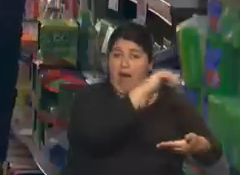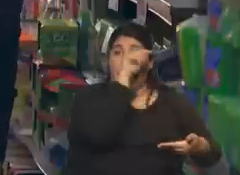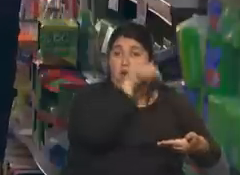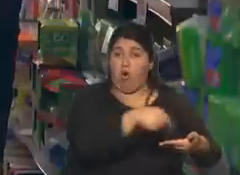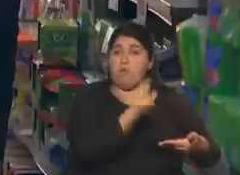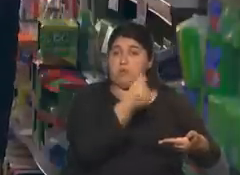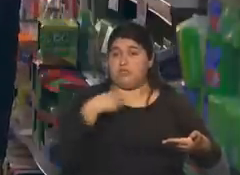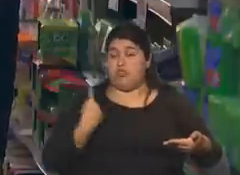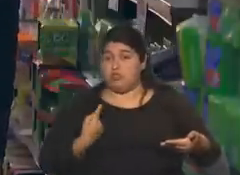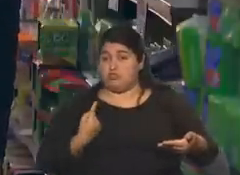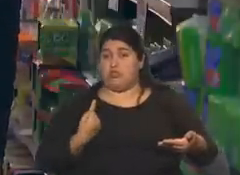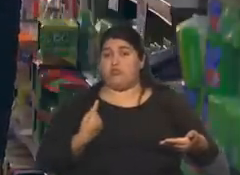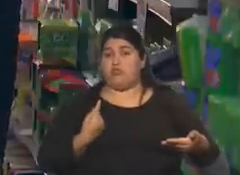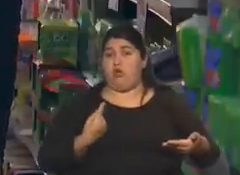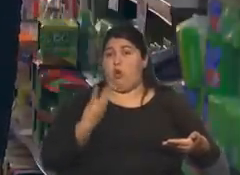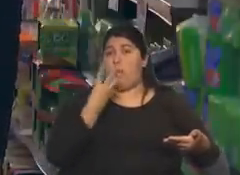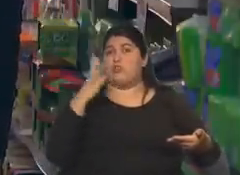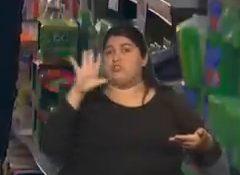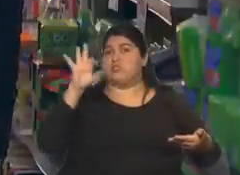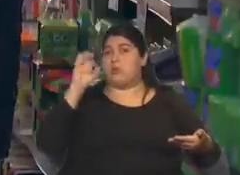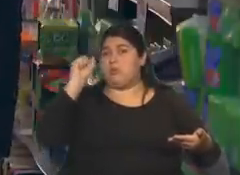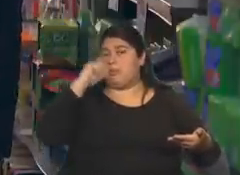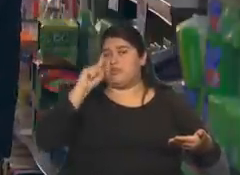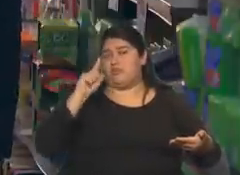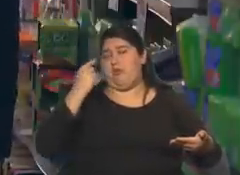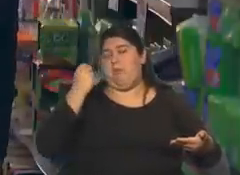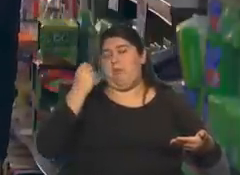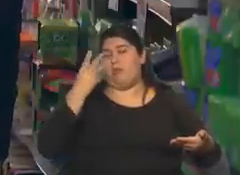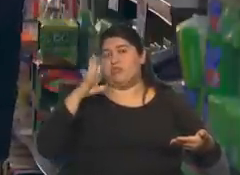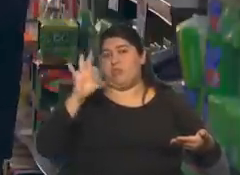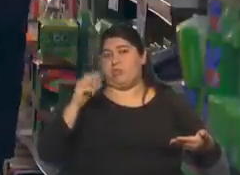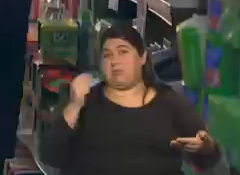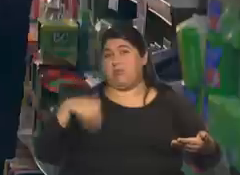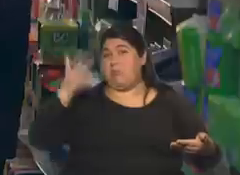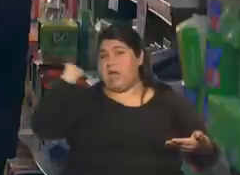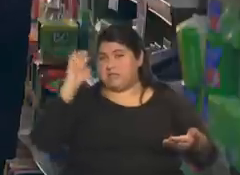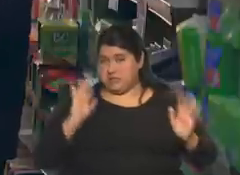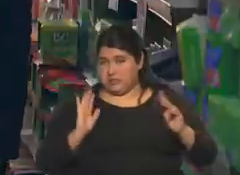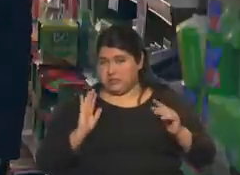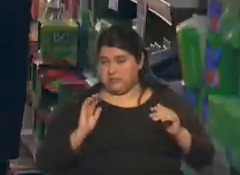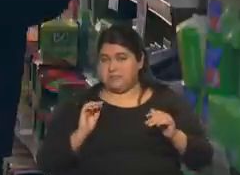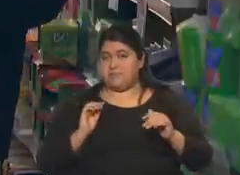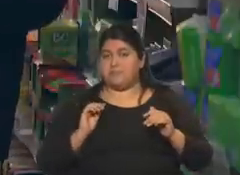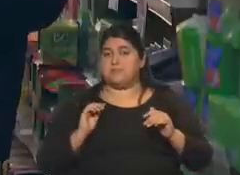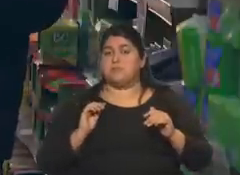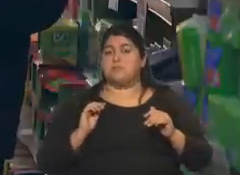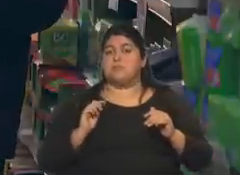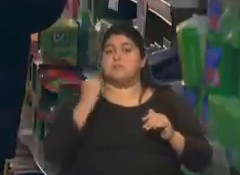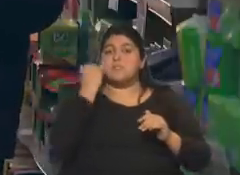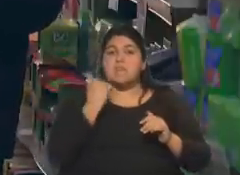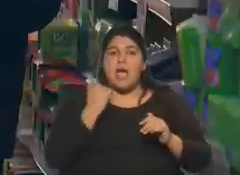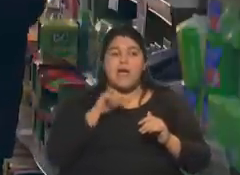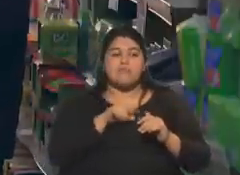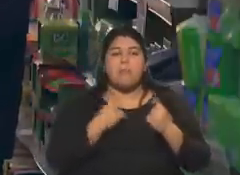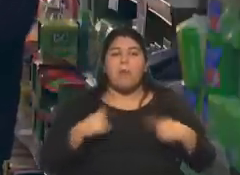la tenemos que vender a más de 450 pesos. Por lo tanto, pasó medio a ser... ¿Medio kilo? Medio kilo. Por lo tanto, ya pasó a ser un producto